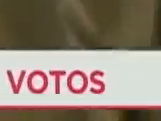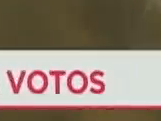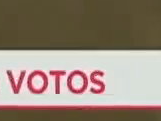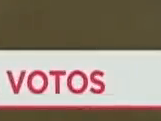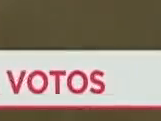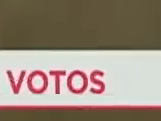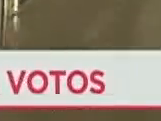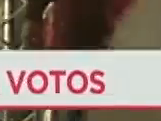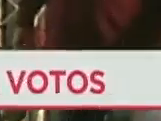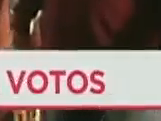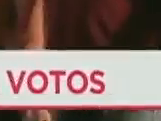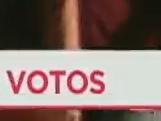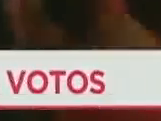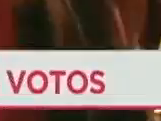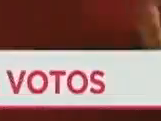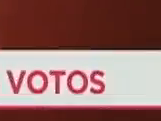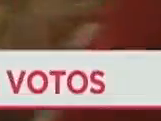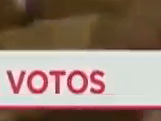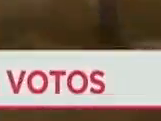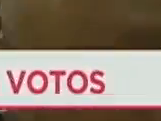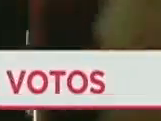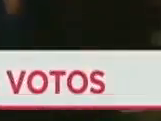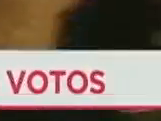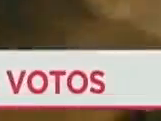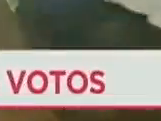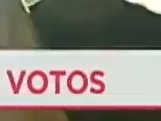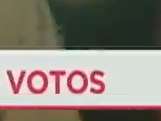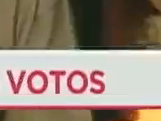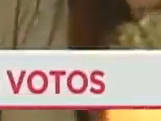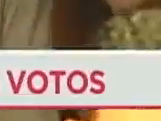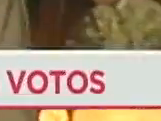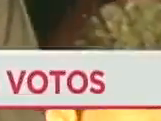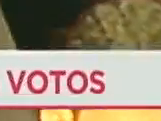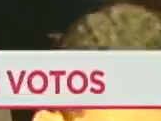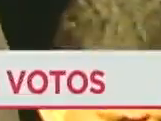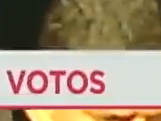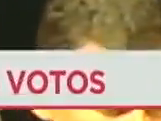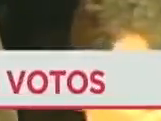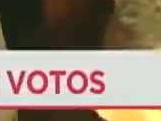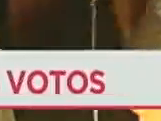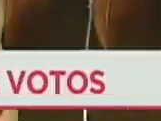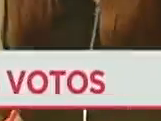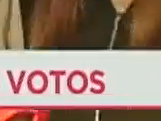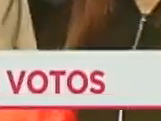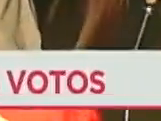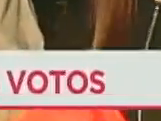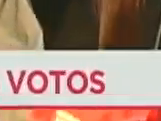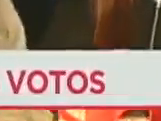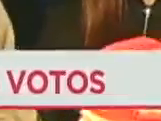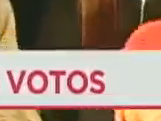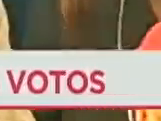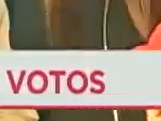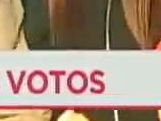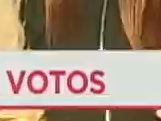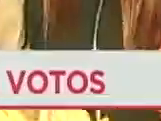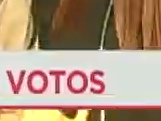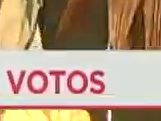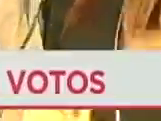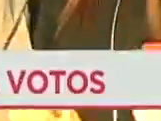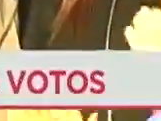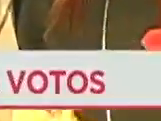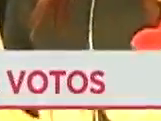esa lealtad, con esa disciplina, con ese amor infinito